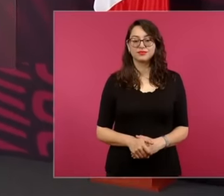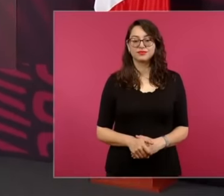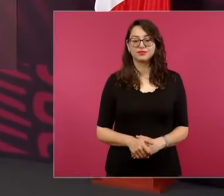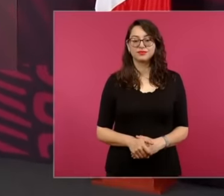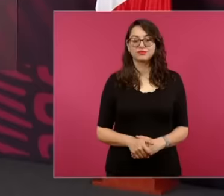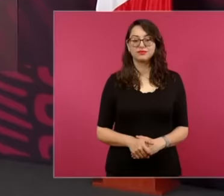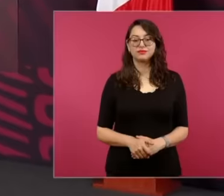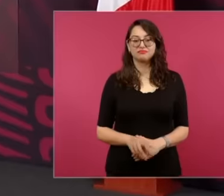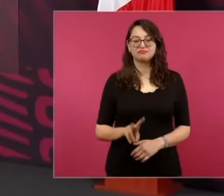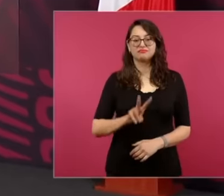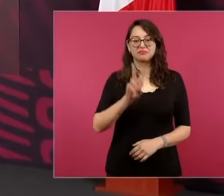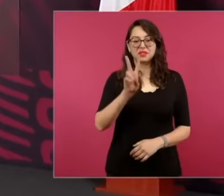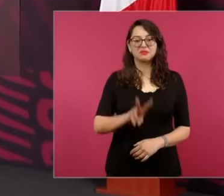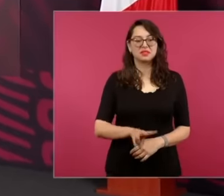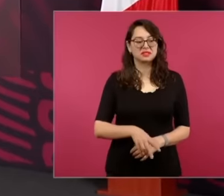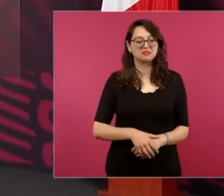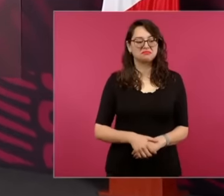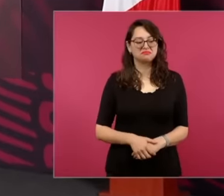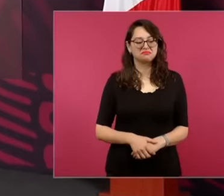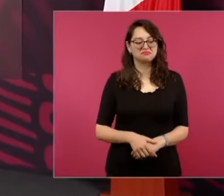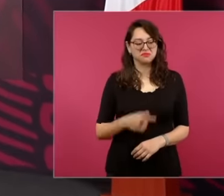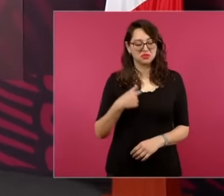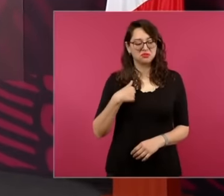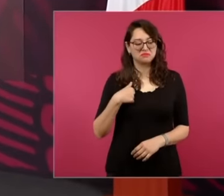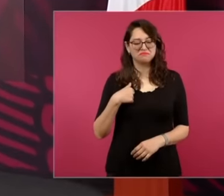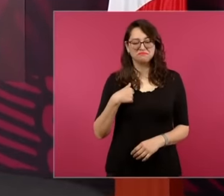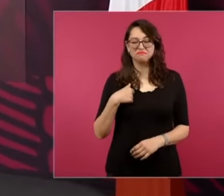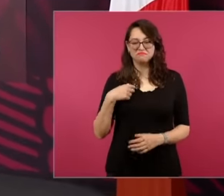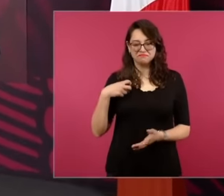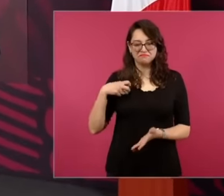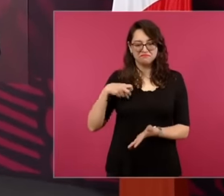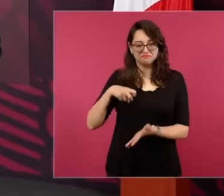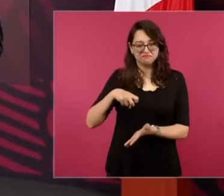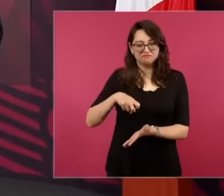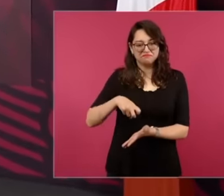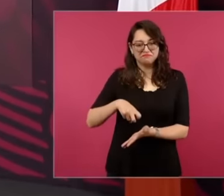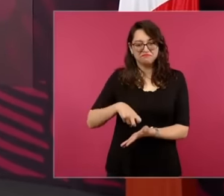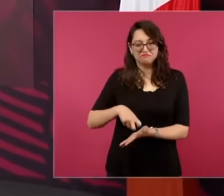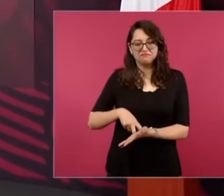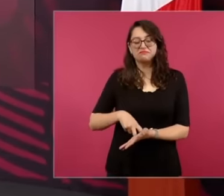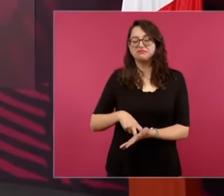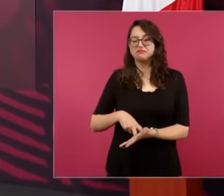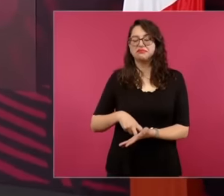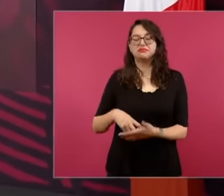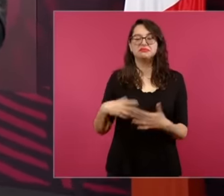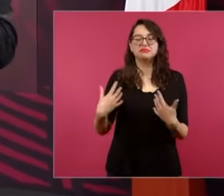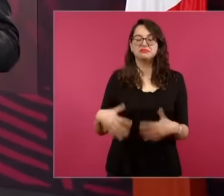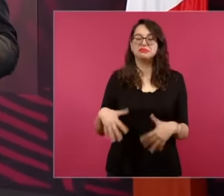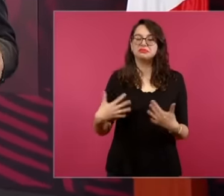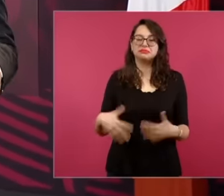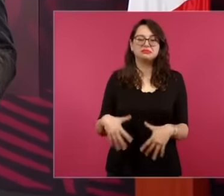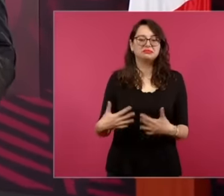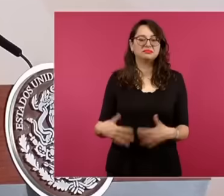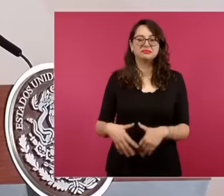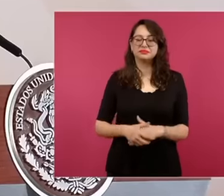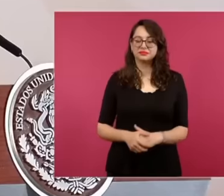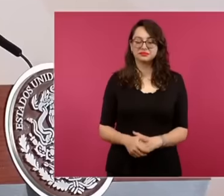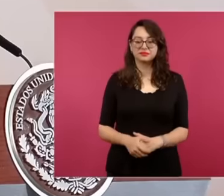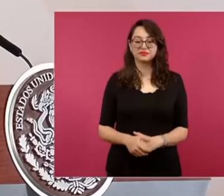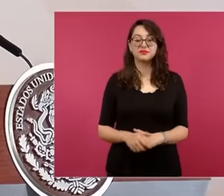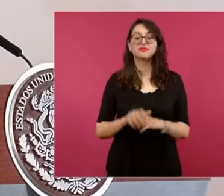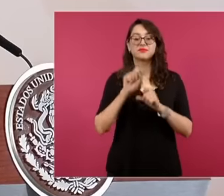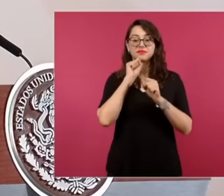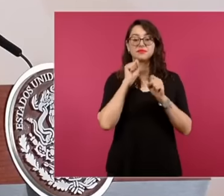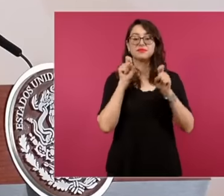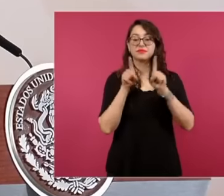Para hincarme, cuando el INEGI dio a conocer de